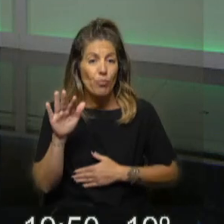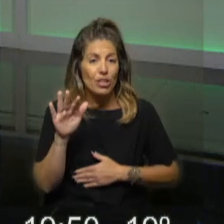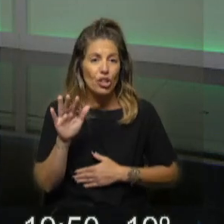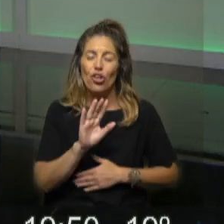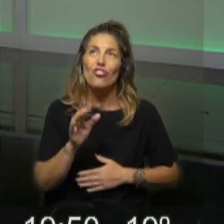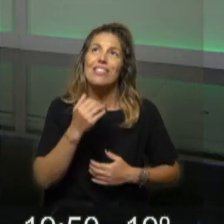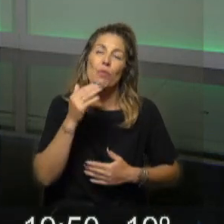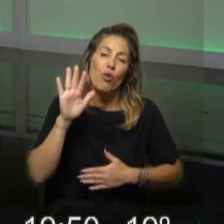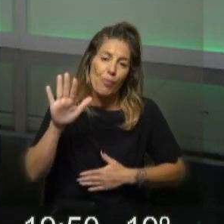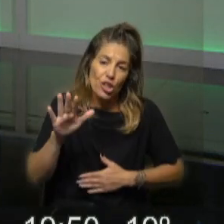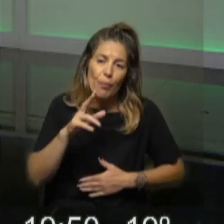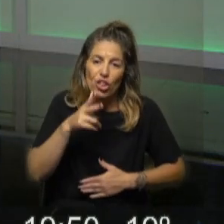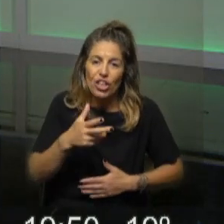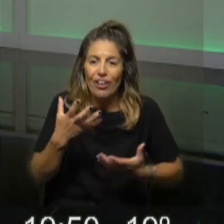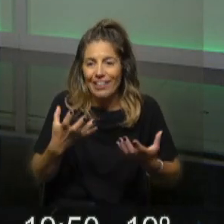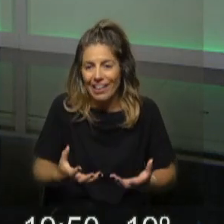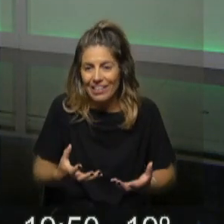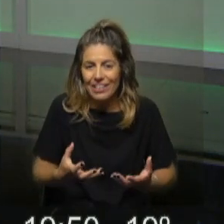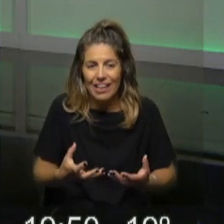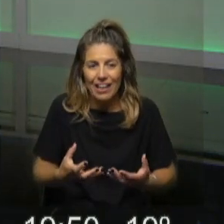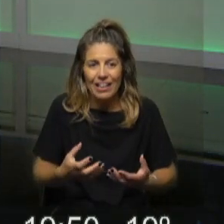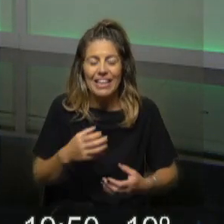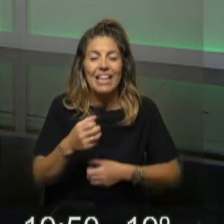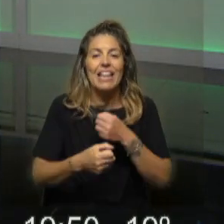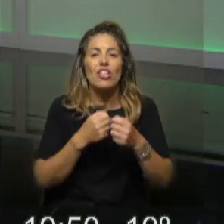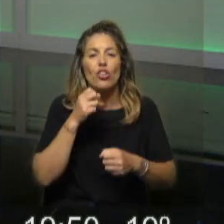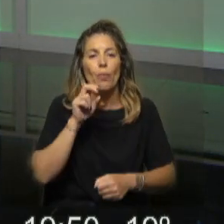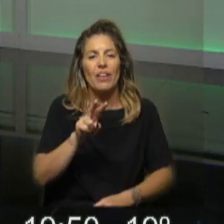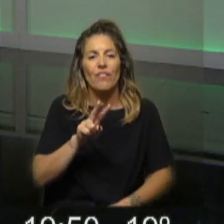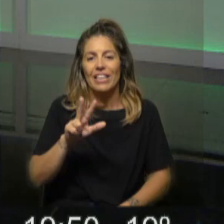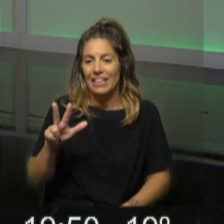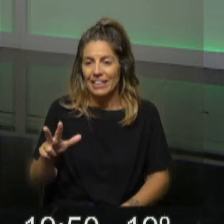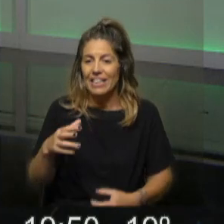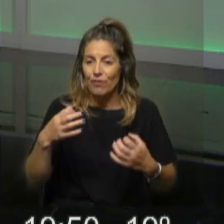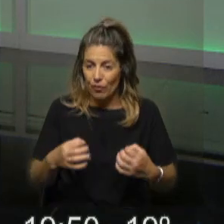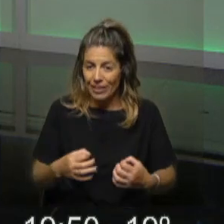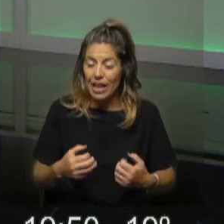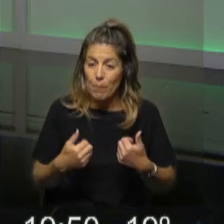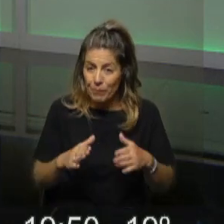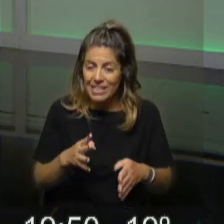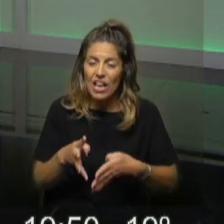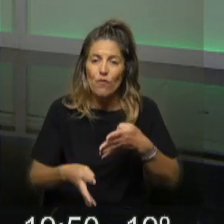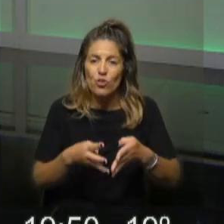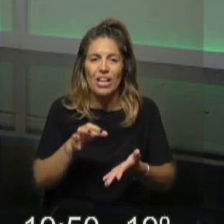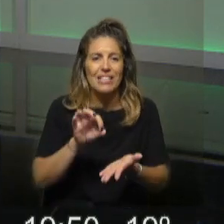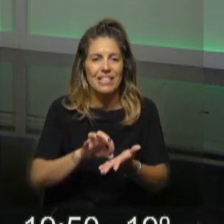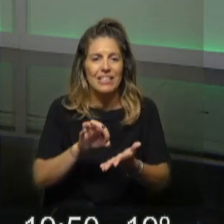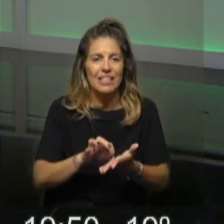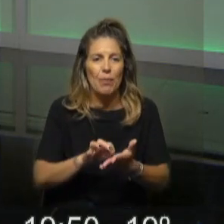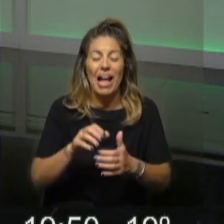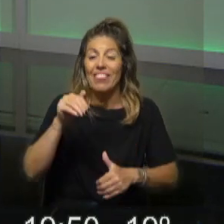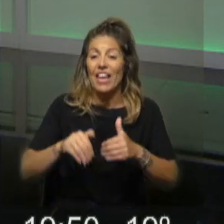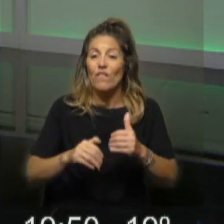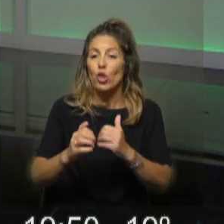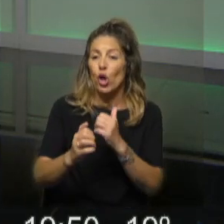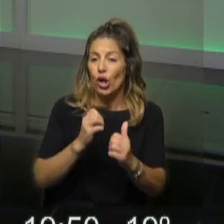sé si prometió, pero dijo que la intención era que en 2023 finalmente se instale este sistema de voto electrónico,